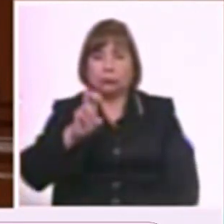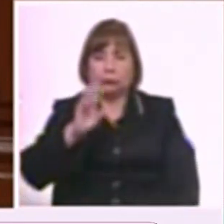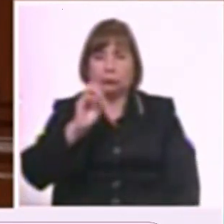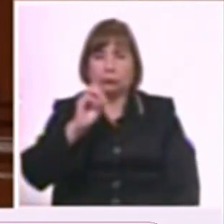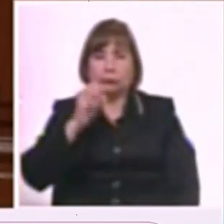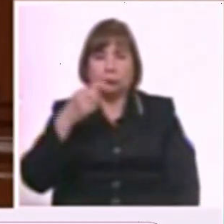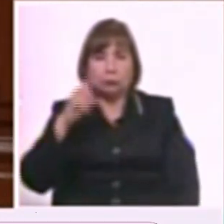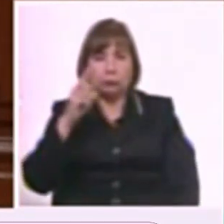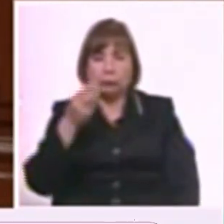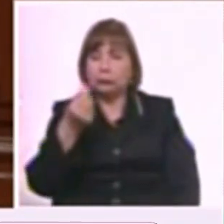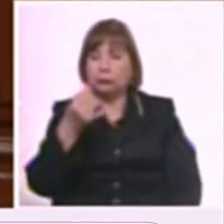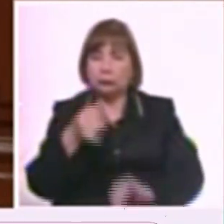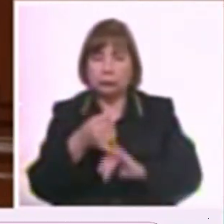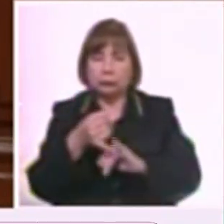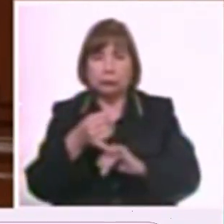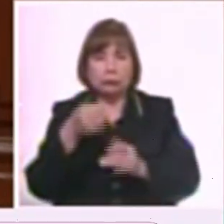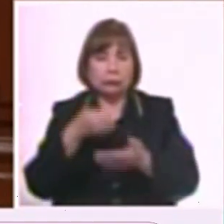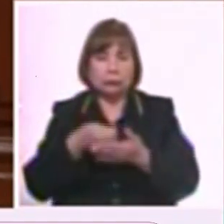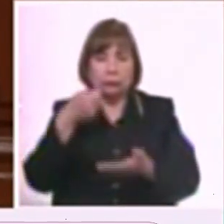inmediata,